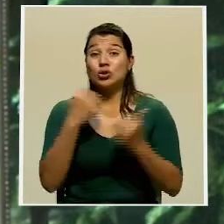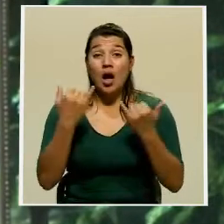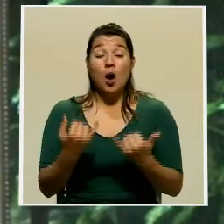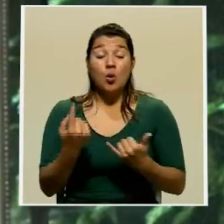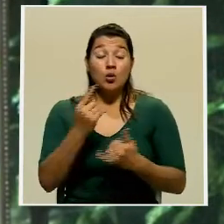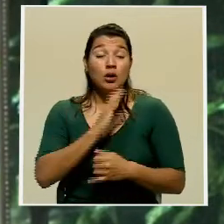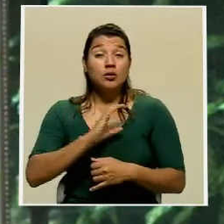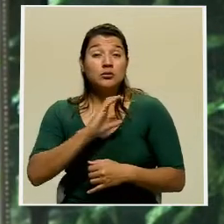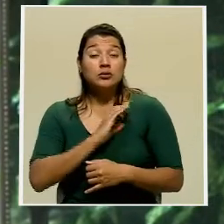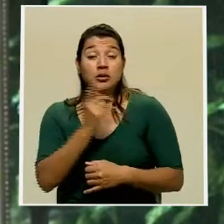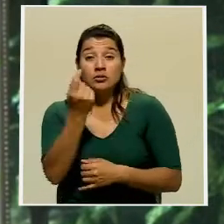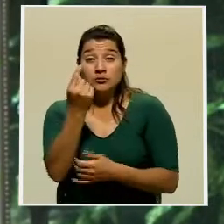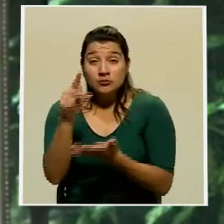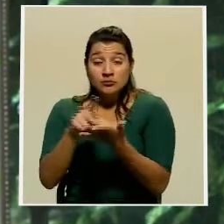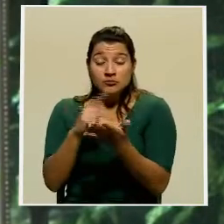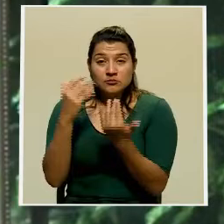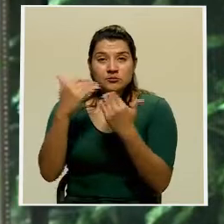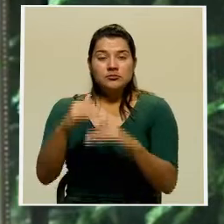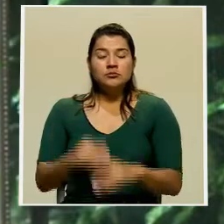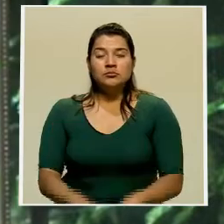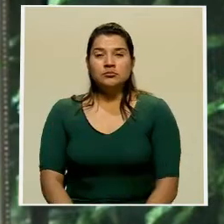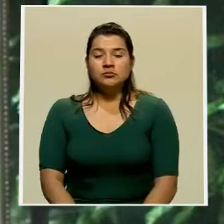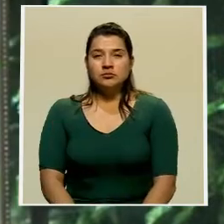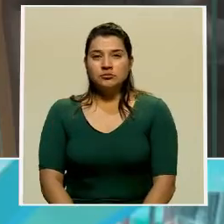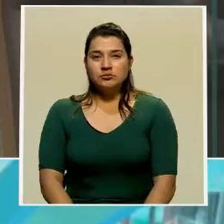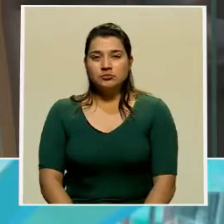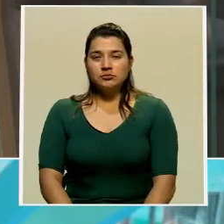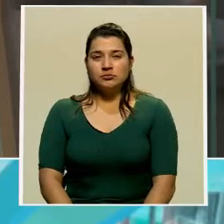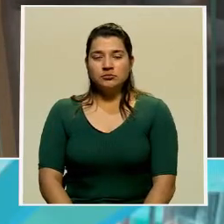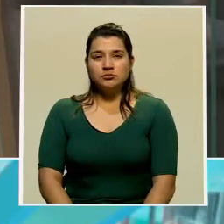ingresos son limitados.